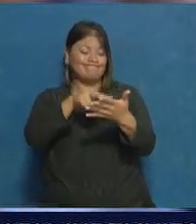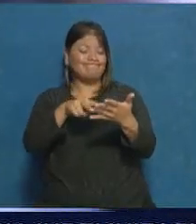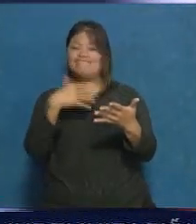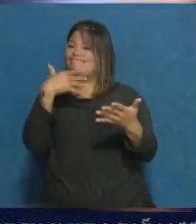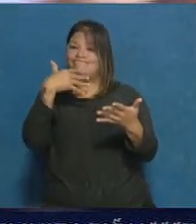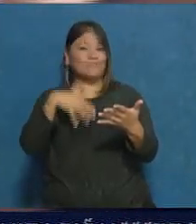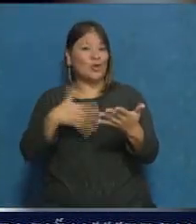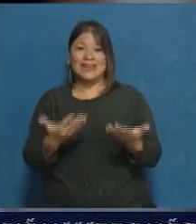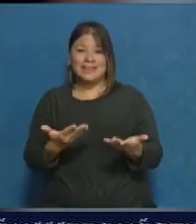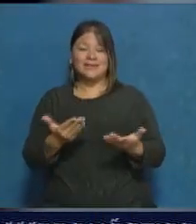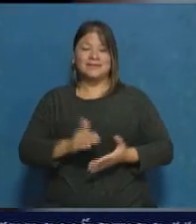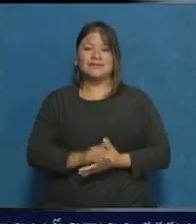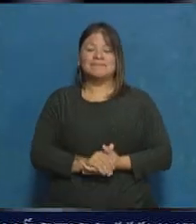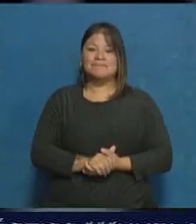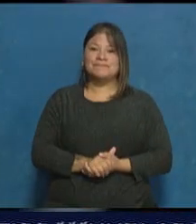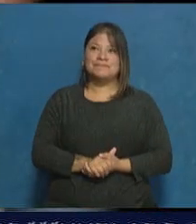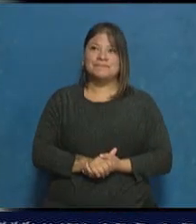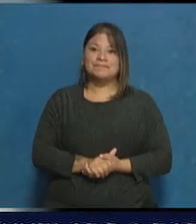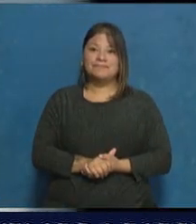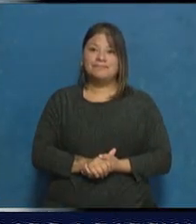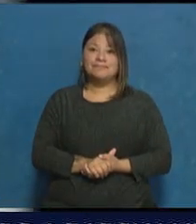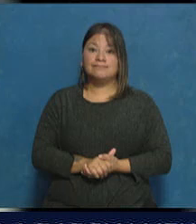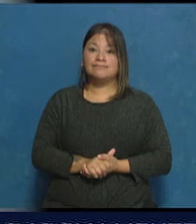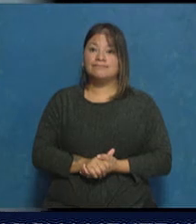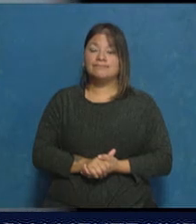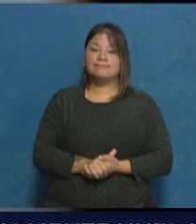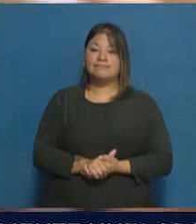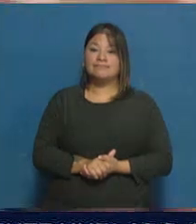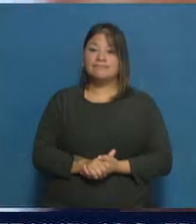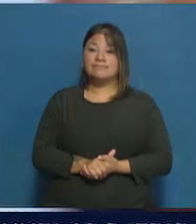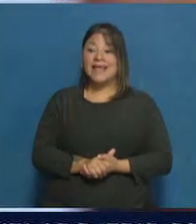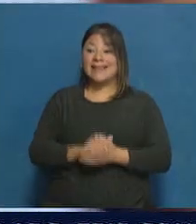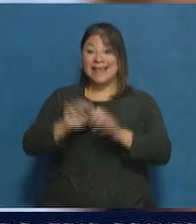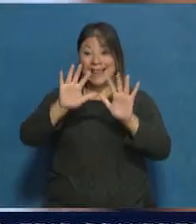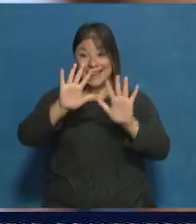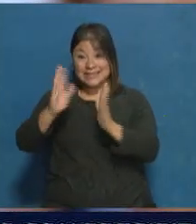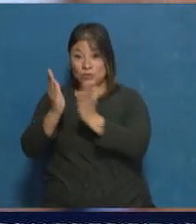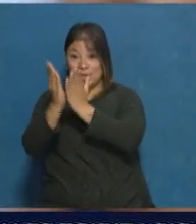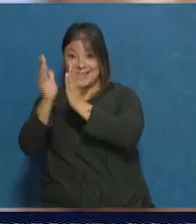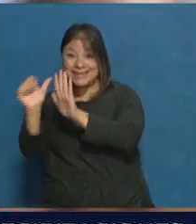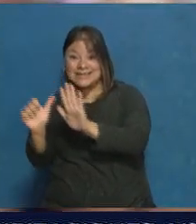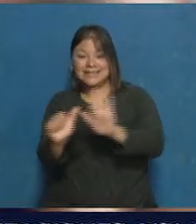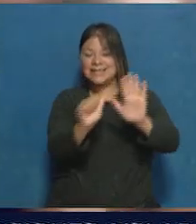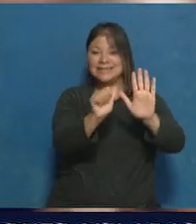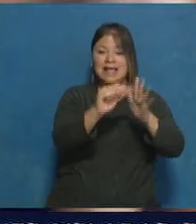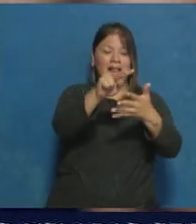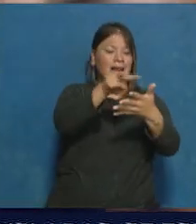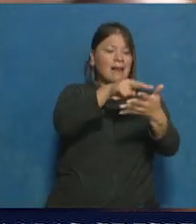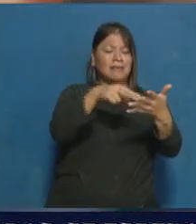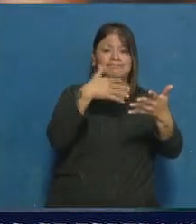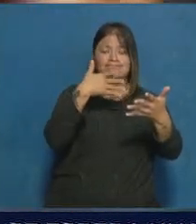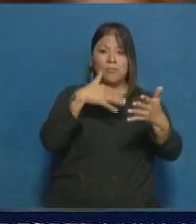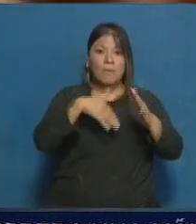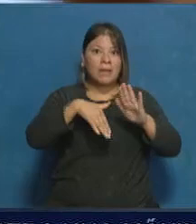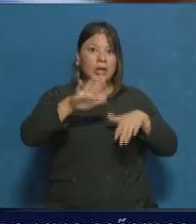pueda entender de que los requerimientos que no cumplen estos 6 de cada 10 alumnos. Aparte la mayoría, ¿no? Son 6 de